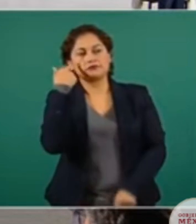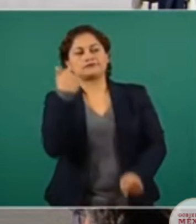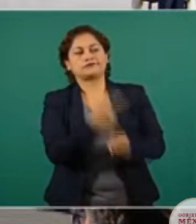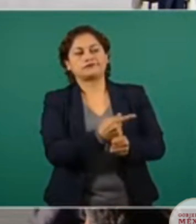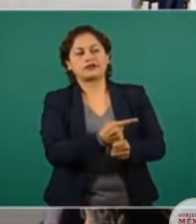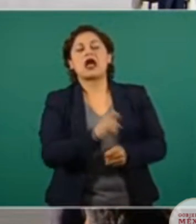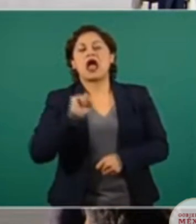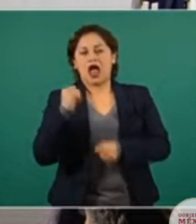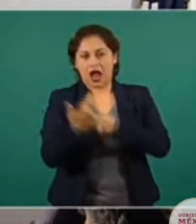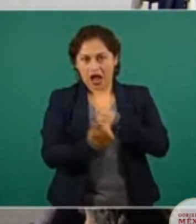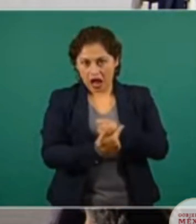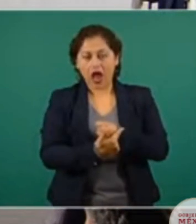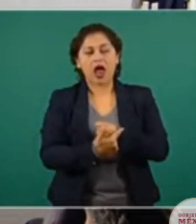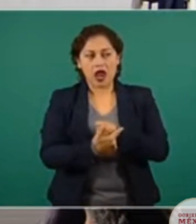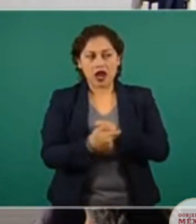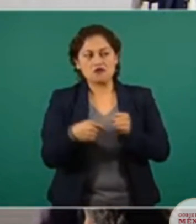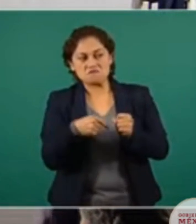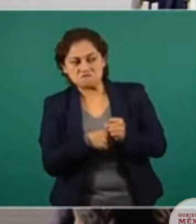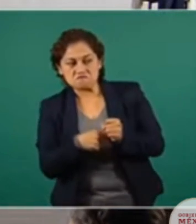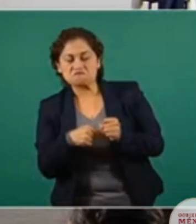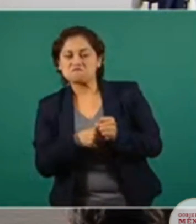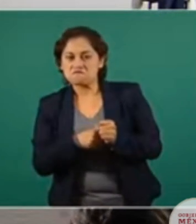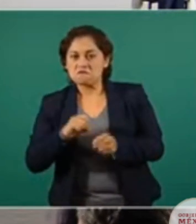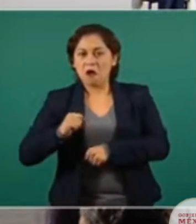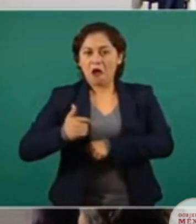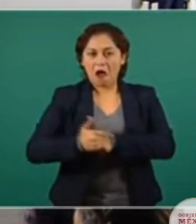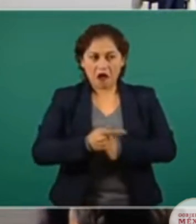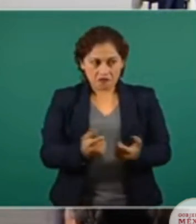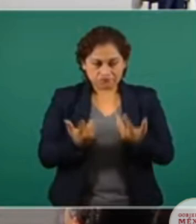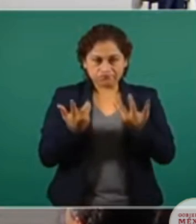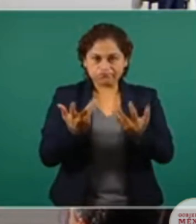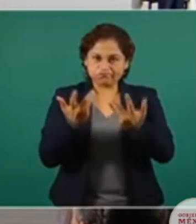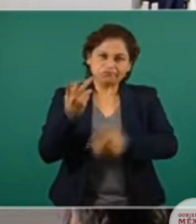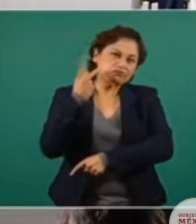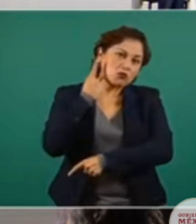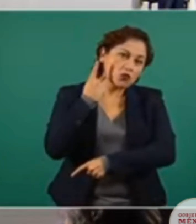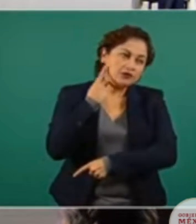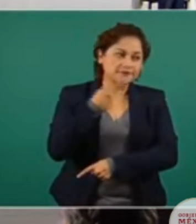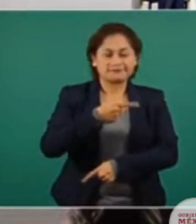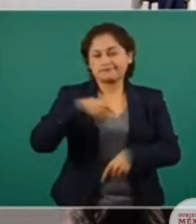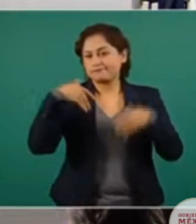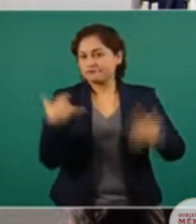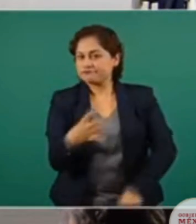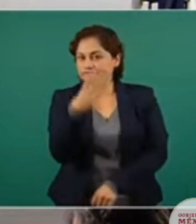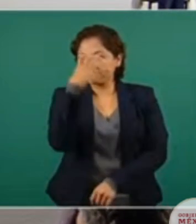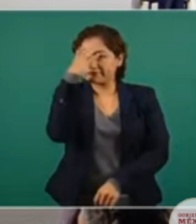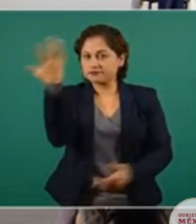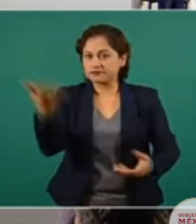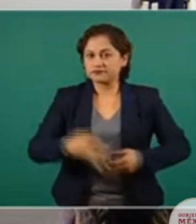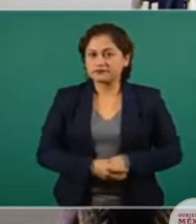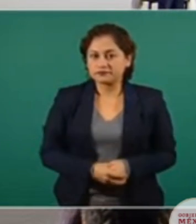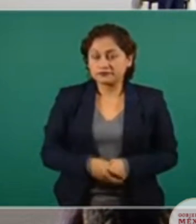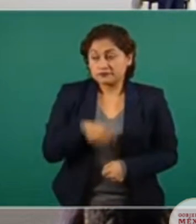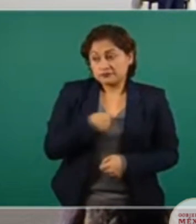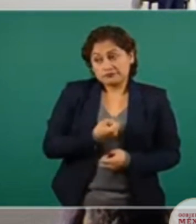turbios, mucha ranciedad política y muy poca vergüenza. ¿Qué más puedo